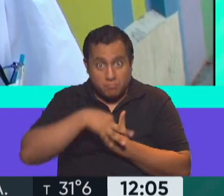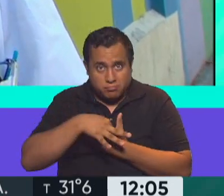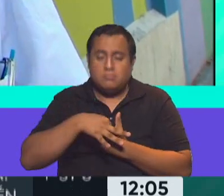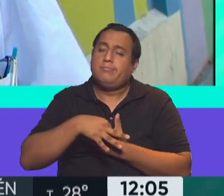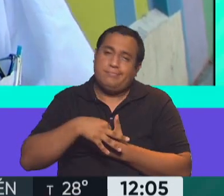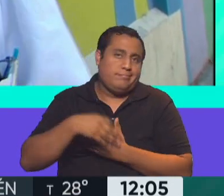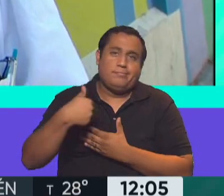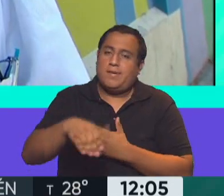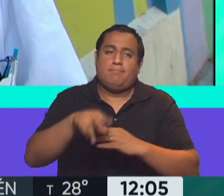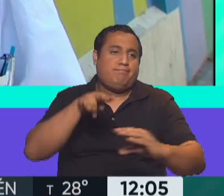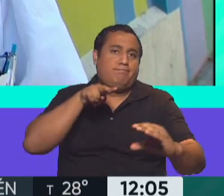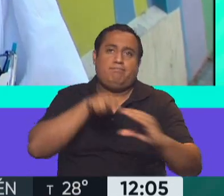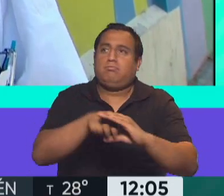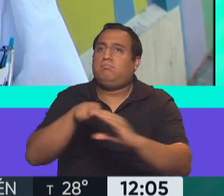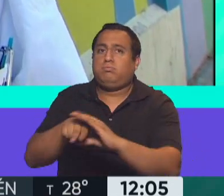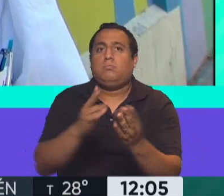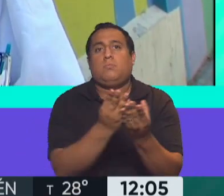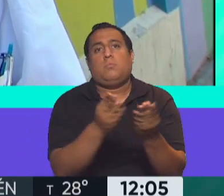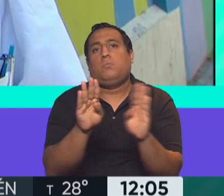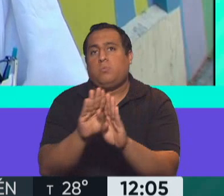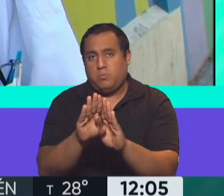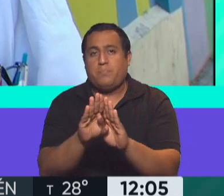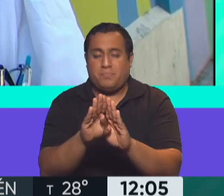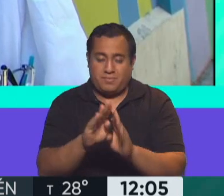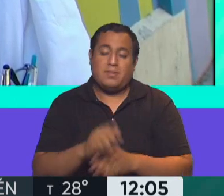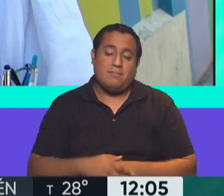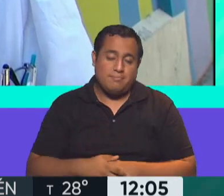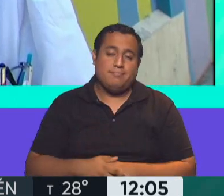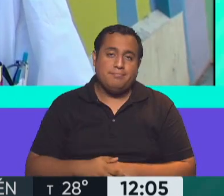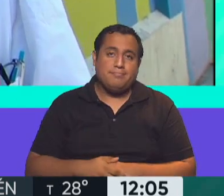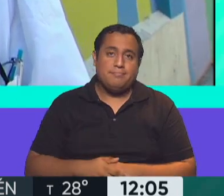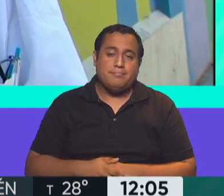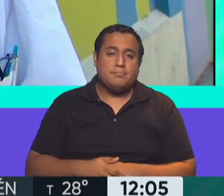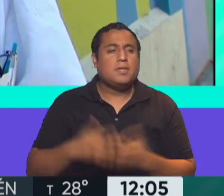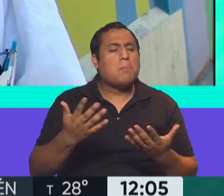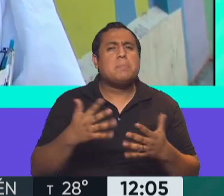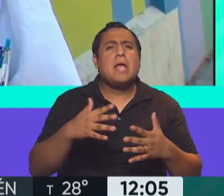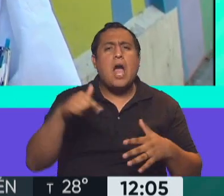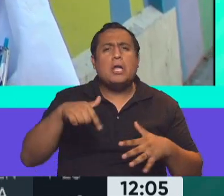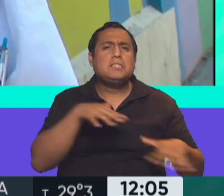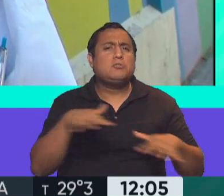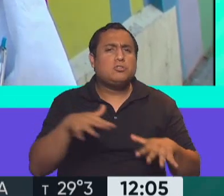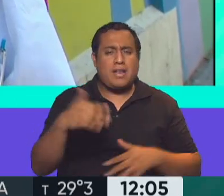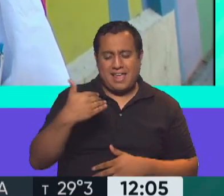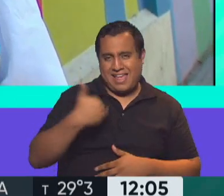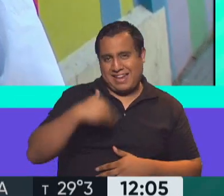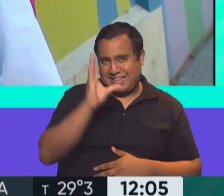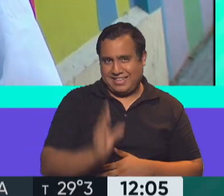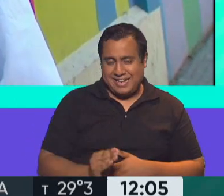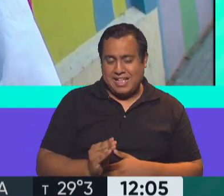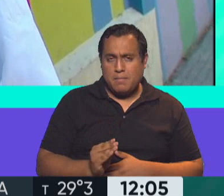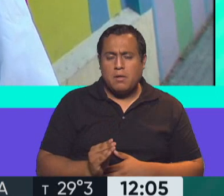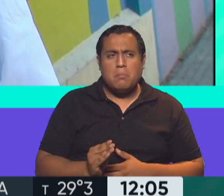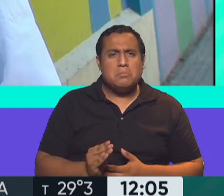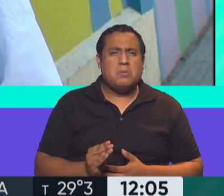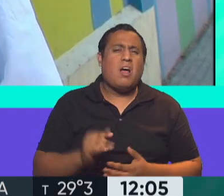hospitalizarse y a tener necesidad de utilizar las camas de terapia intensiva. Con la situación que estamos viviendo actualmente en la Argentina, ¿ya